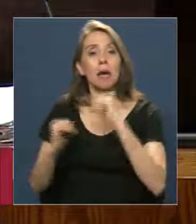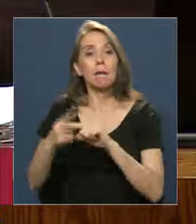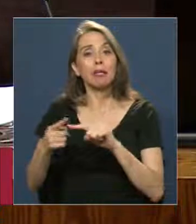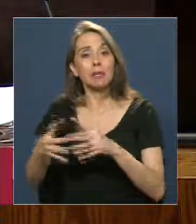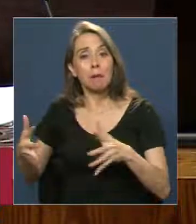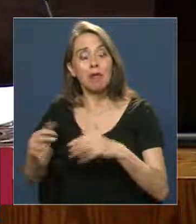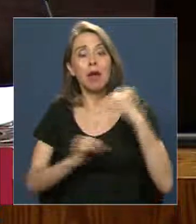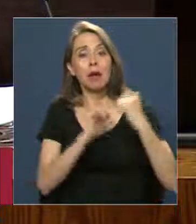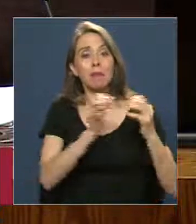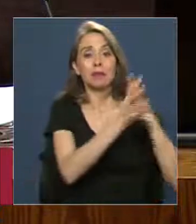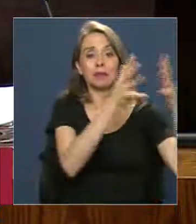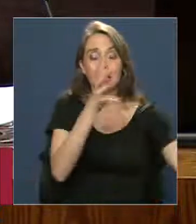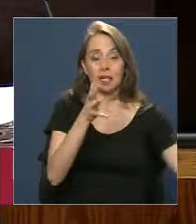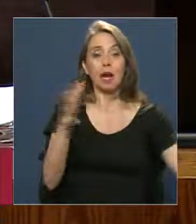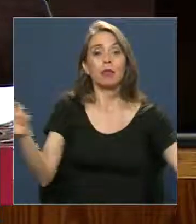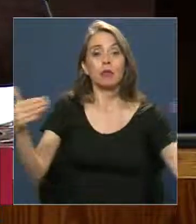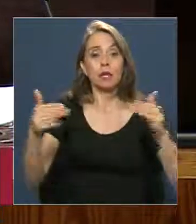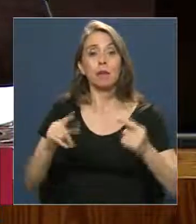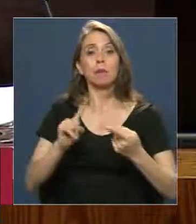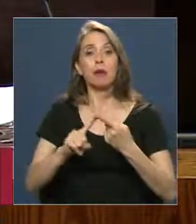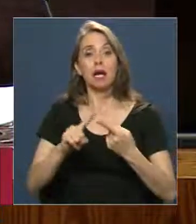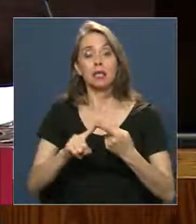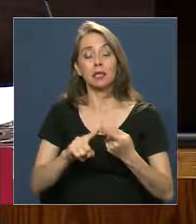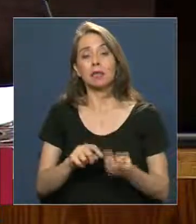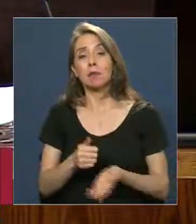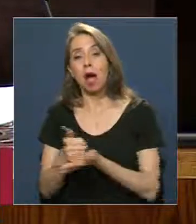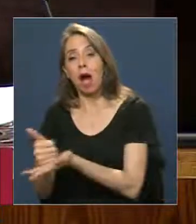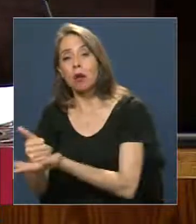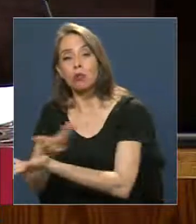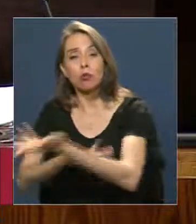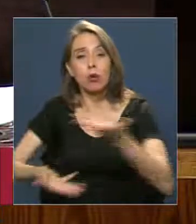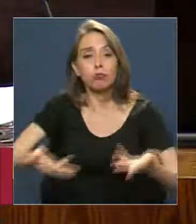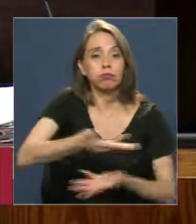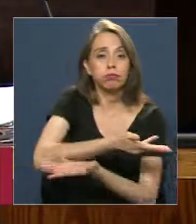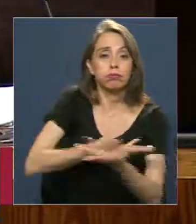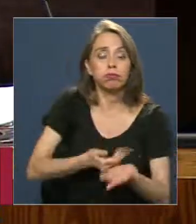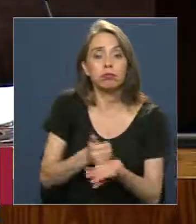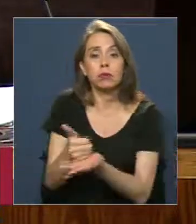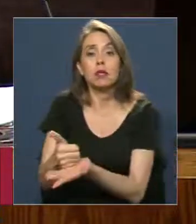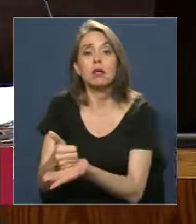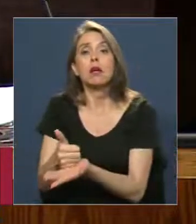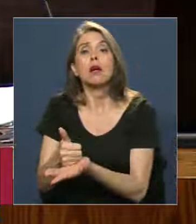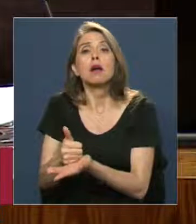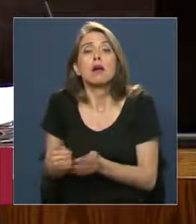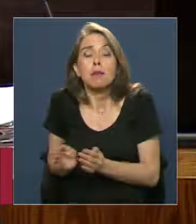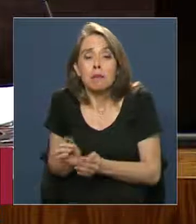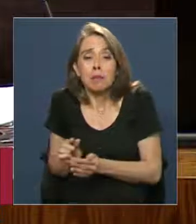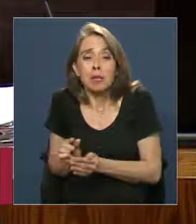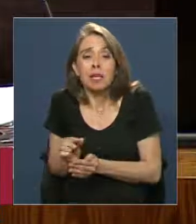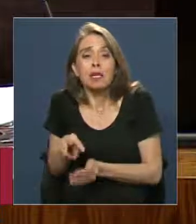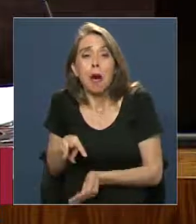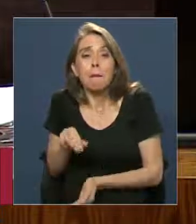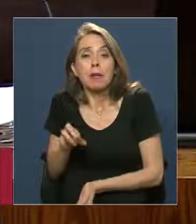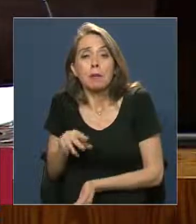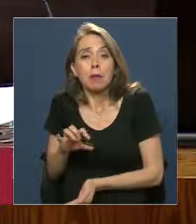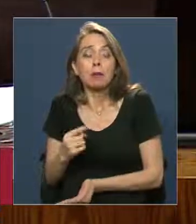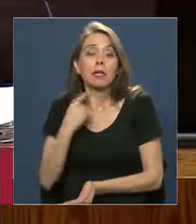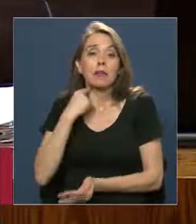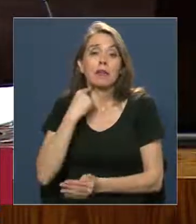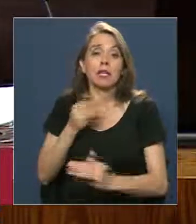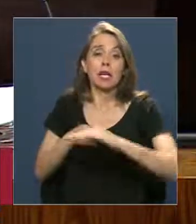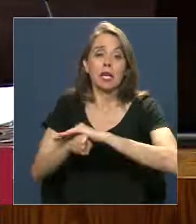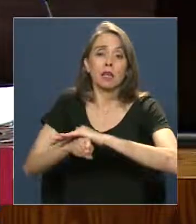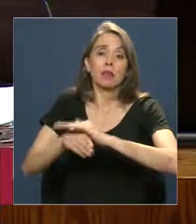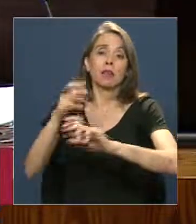incluso grandes, participen en la ayuda y colaboración a las MIPYMES que hoy día se han visto afectadas por hechos de violencia, de